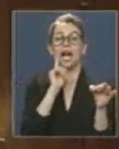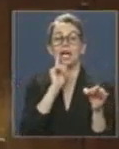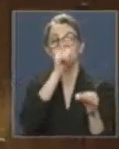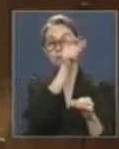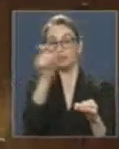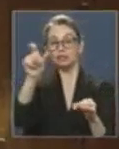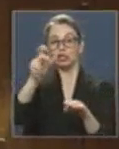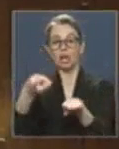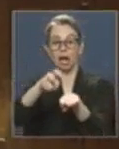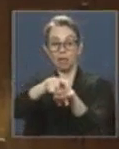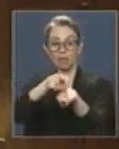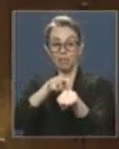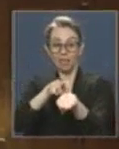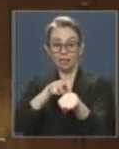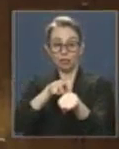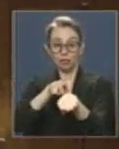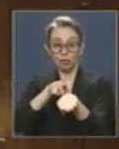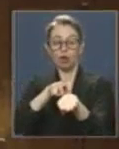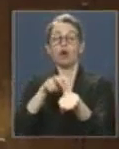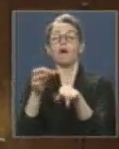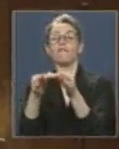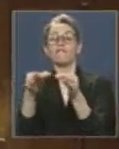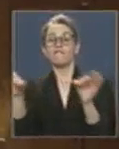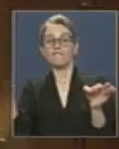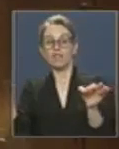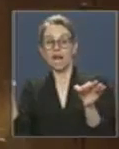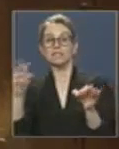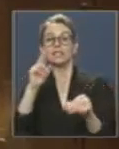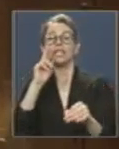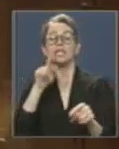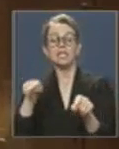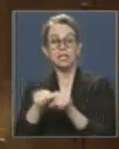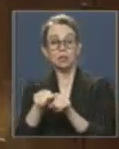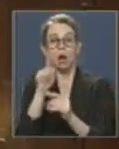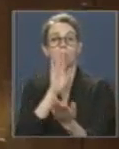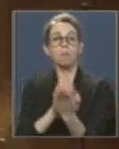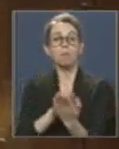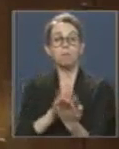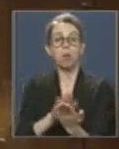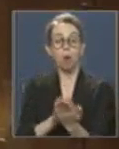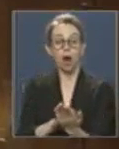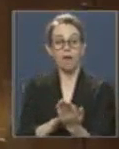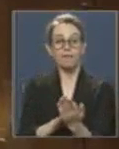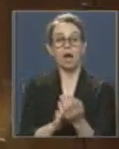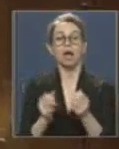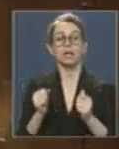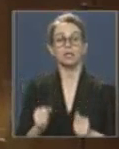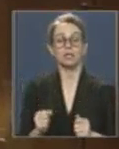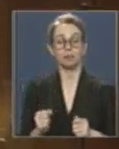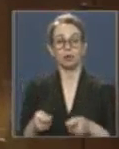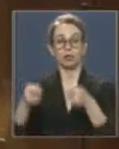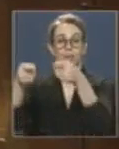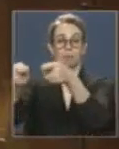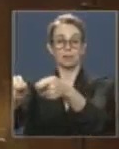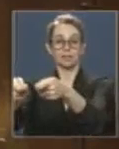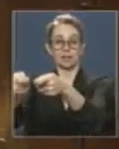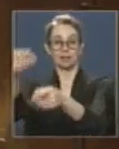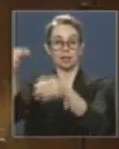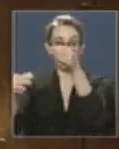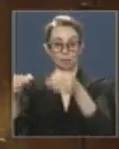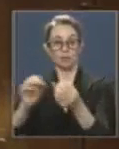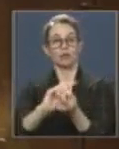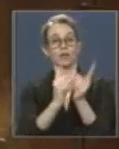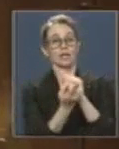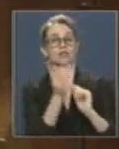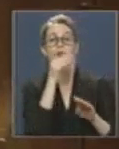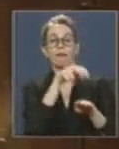personas en su interior, cierre comillas, la frase, comillas, sin perjuicio de la prueba que se pudiese presentar en contrario, cierre